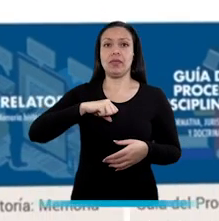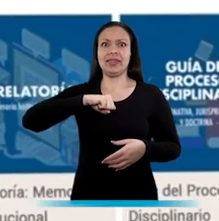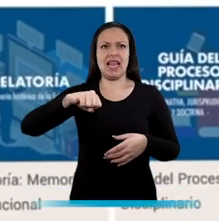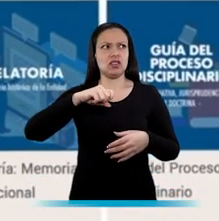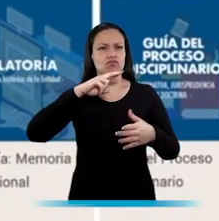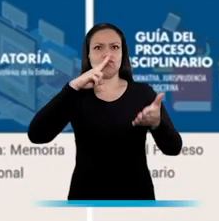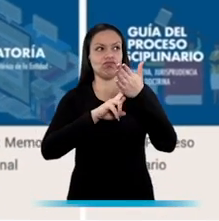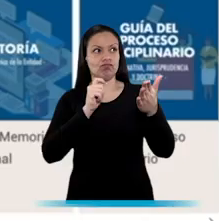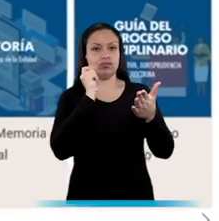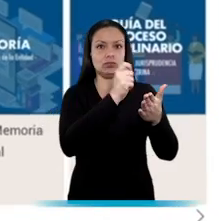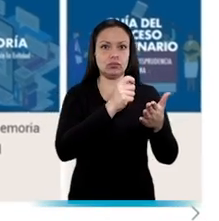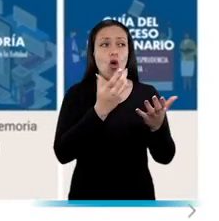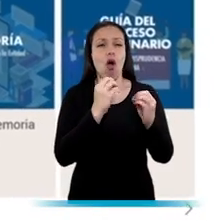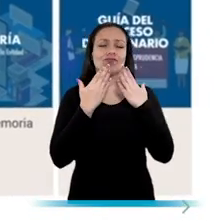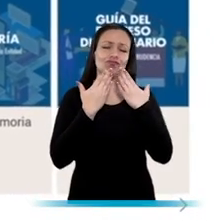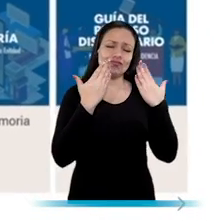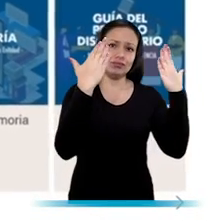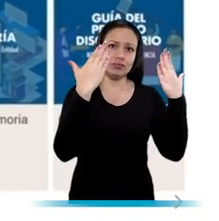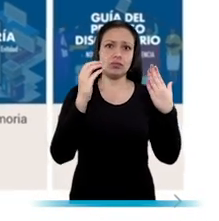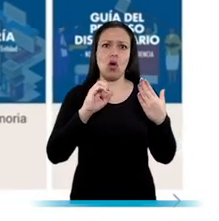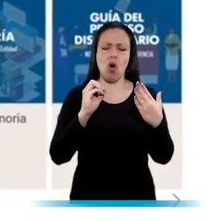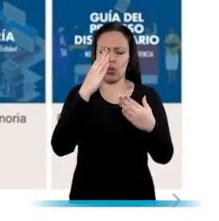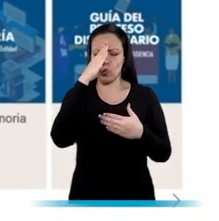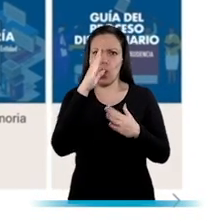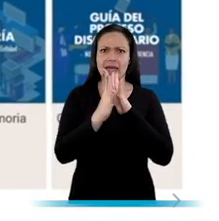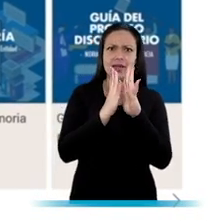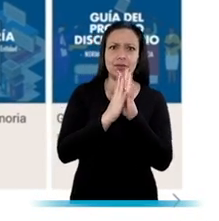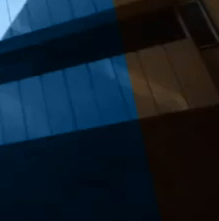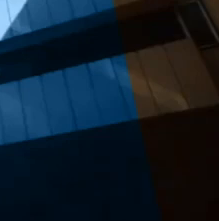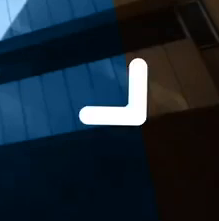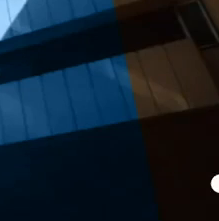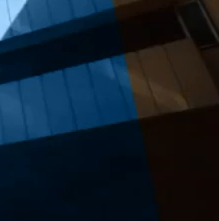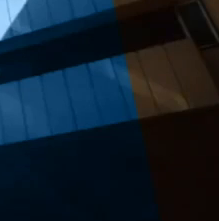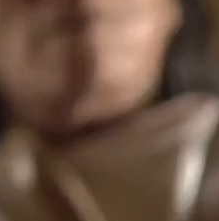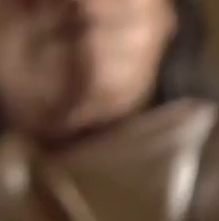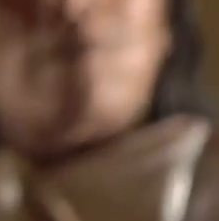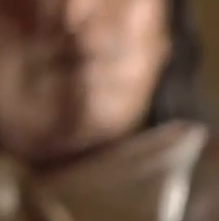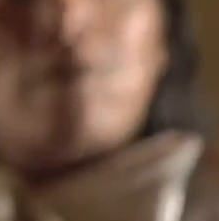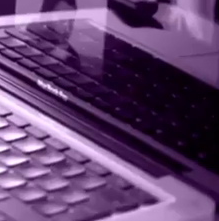derechos de petición consultas agradecimientos o consultar nuestra información